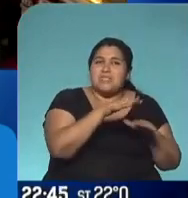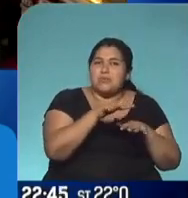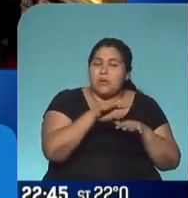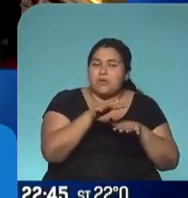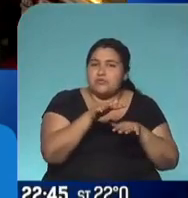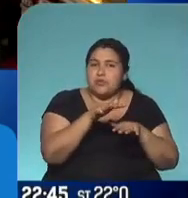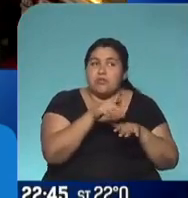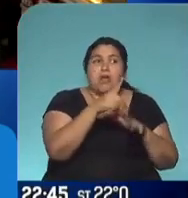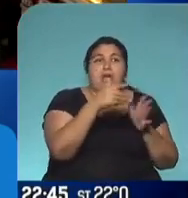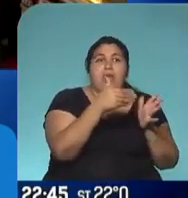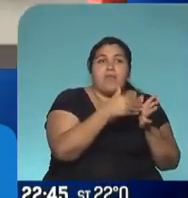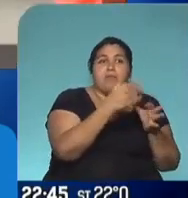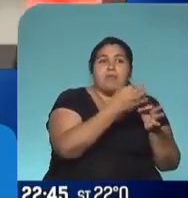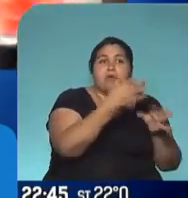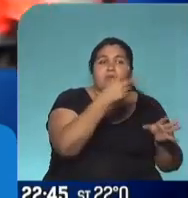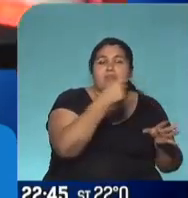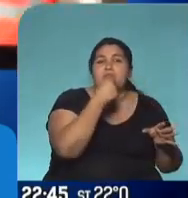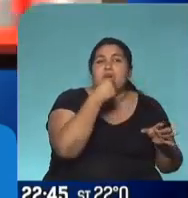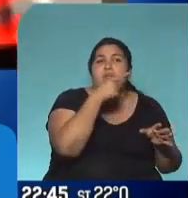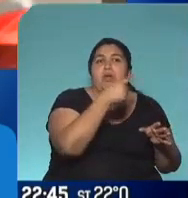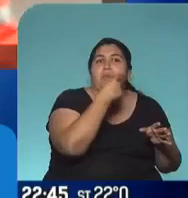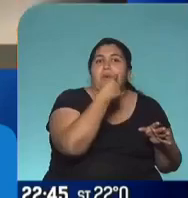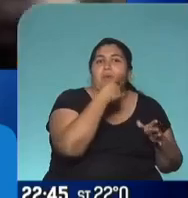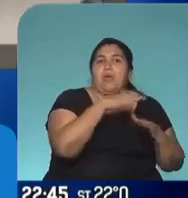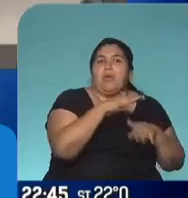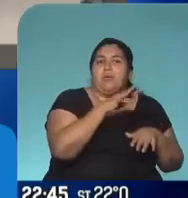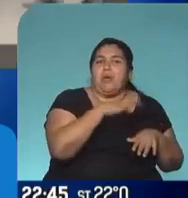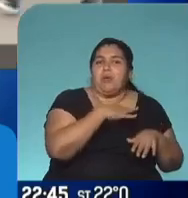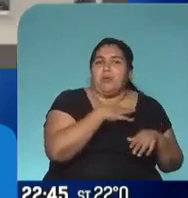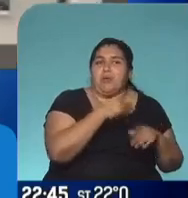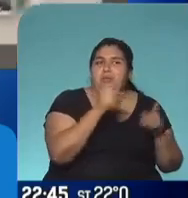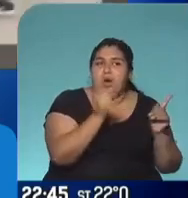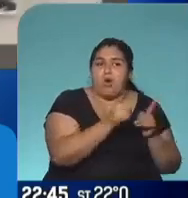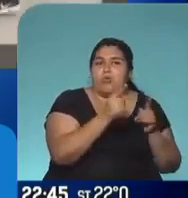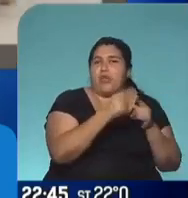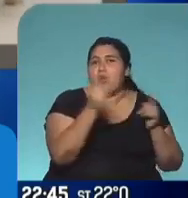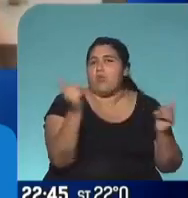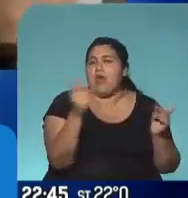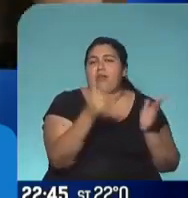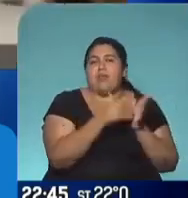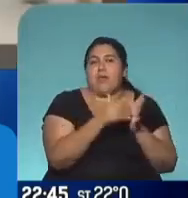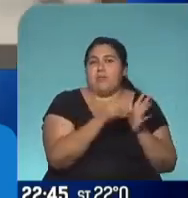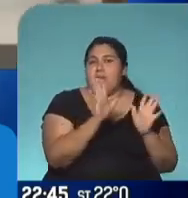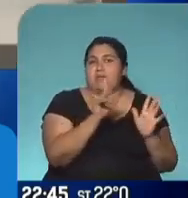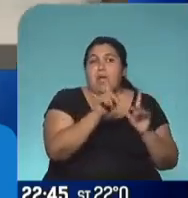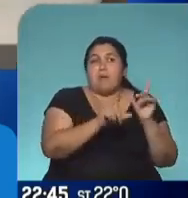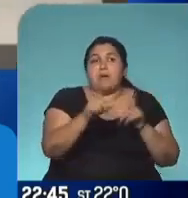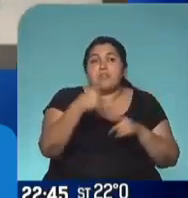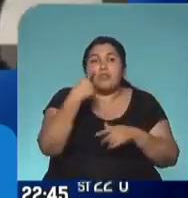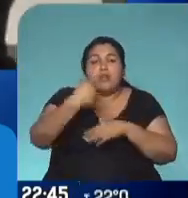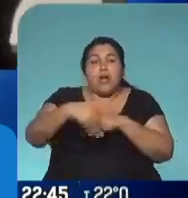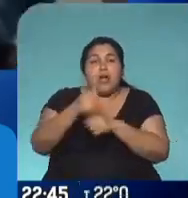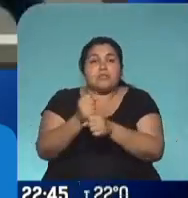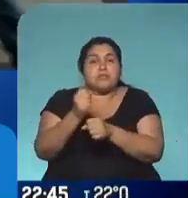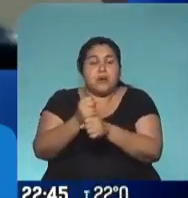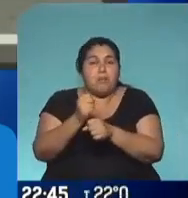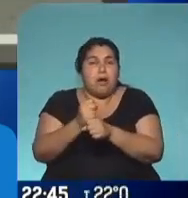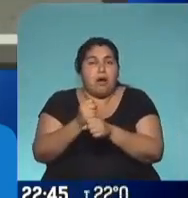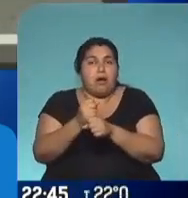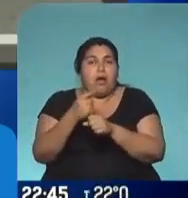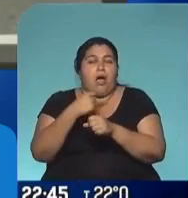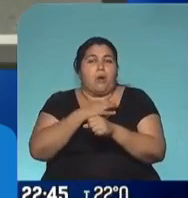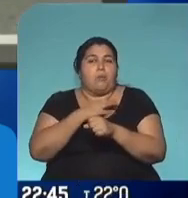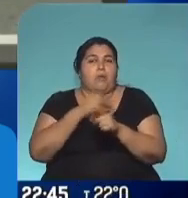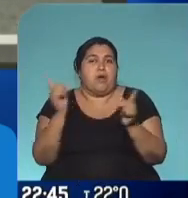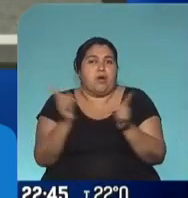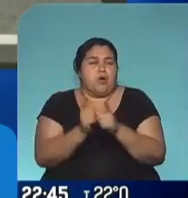vida. Un ejecutivo va a vivir 85 años y una persona que trabaja en la calle todo el día va a vivir 75. Entonces, los